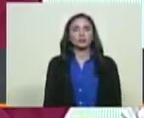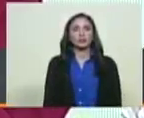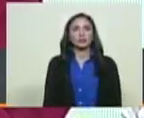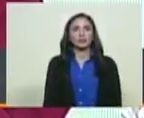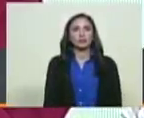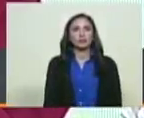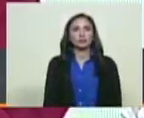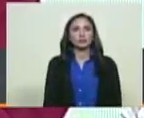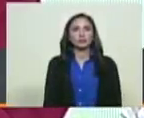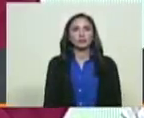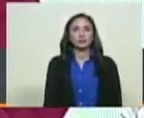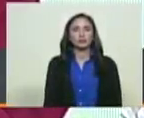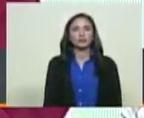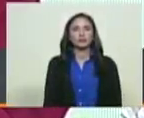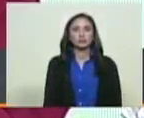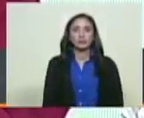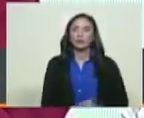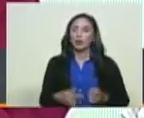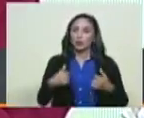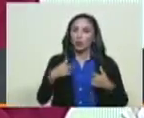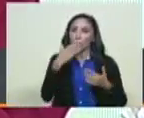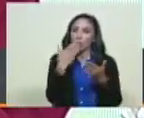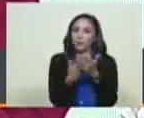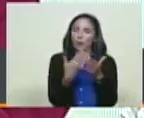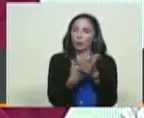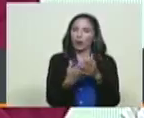yo quiero en primer lugar proponer